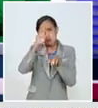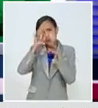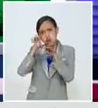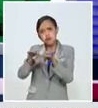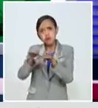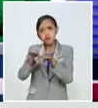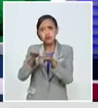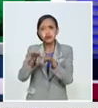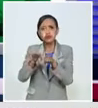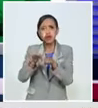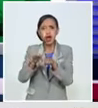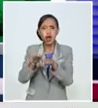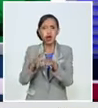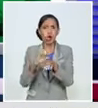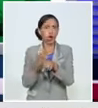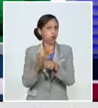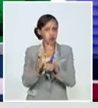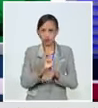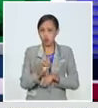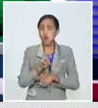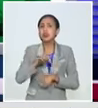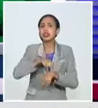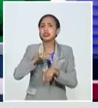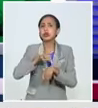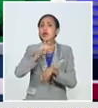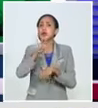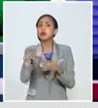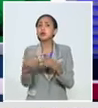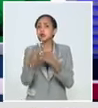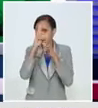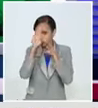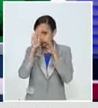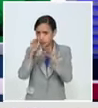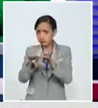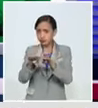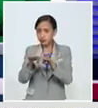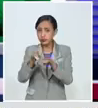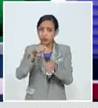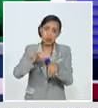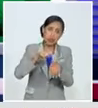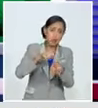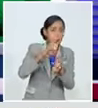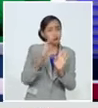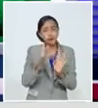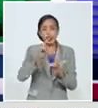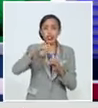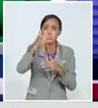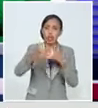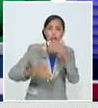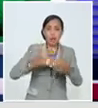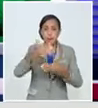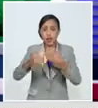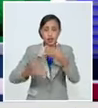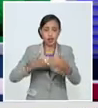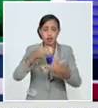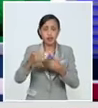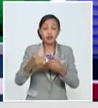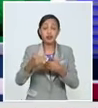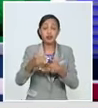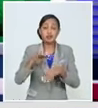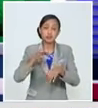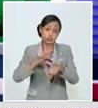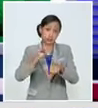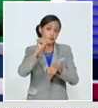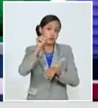muy prolongada, 4 días, una parte del tiempo en terapia intensiva, el paciente